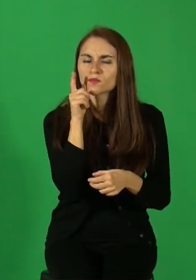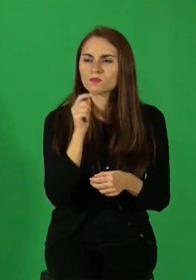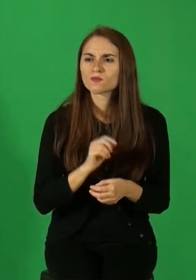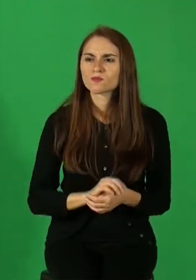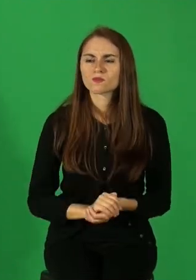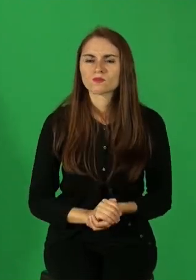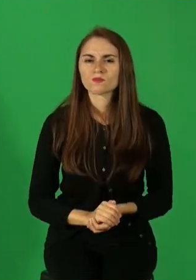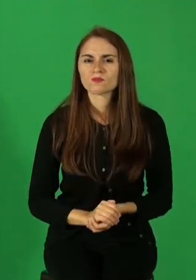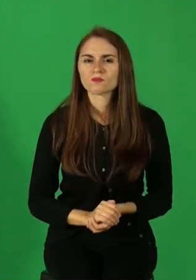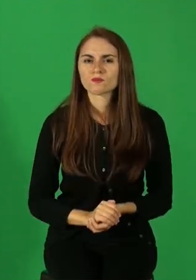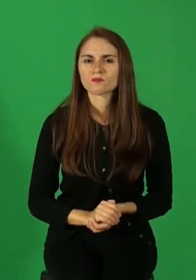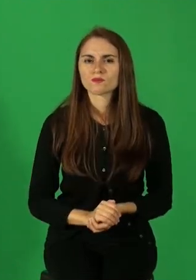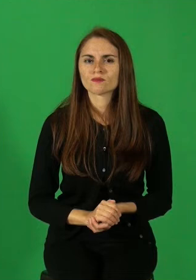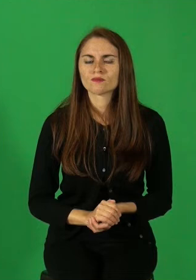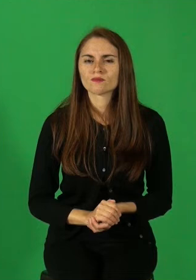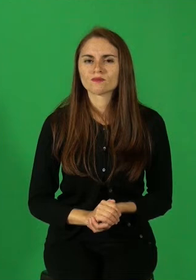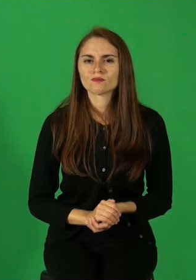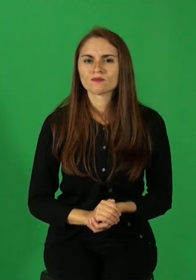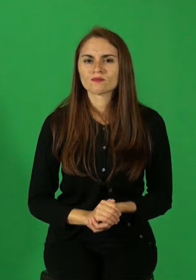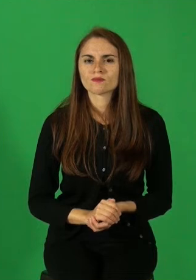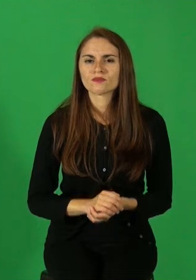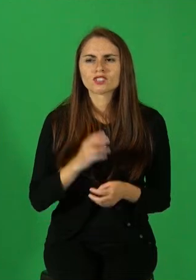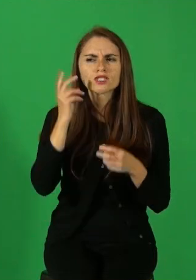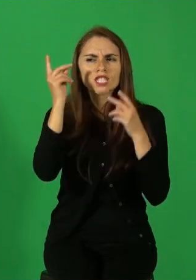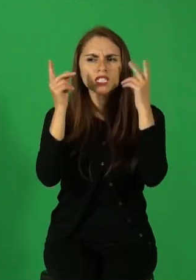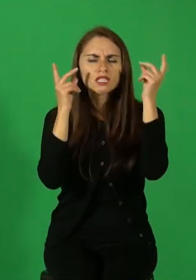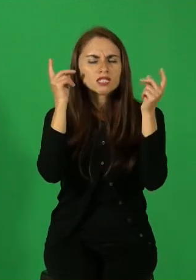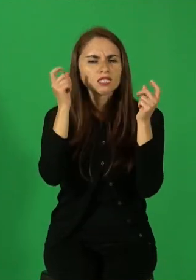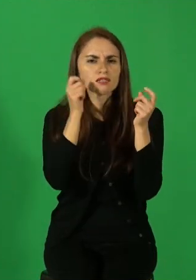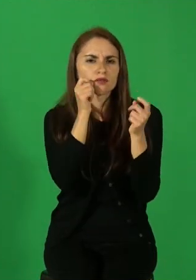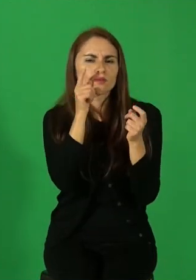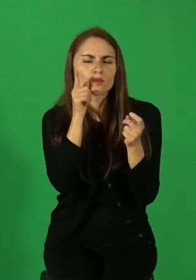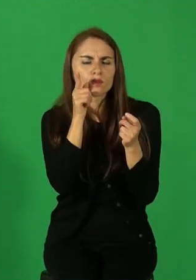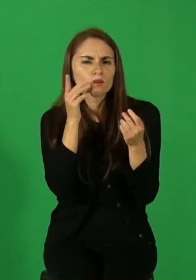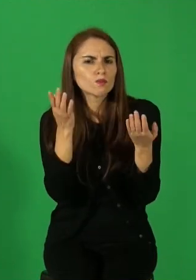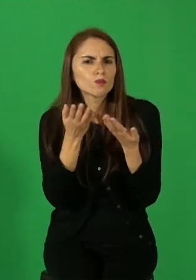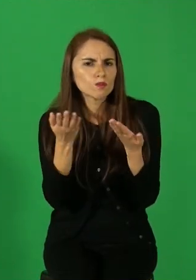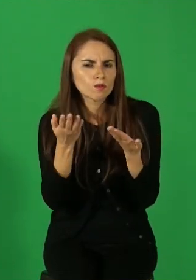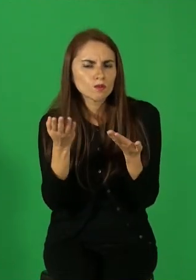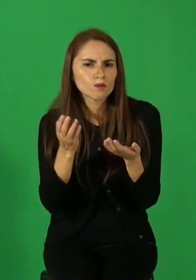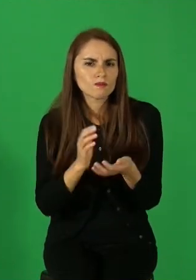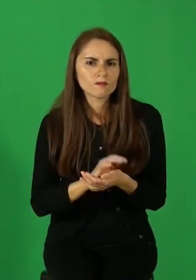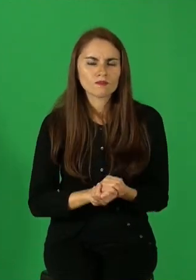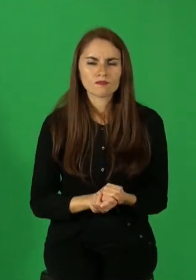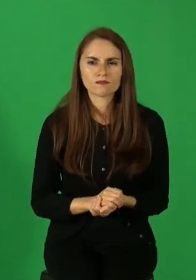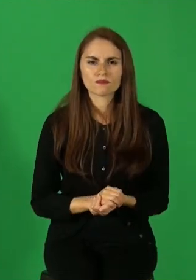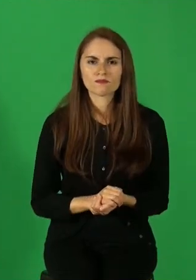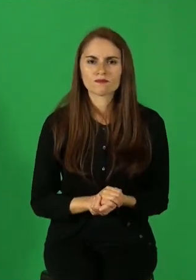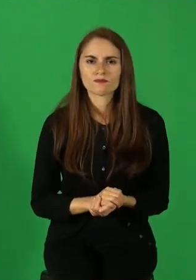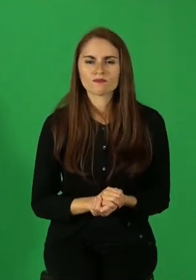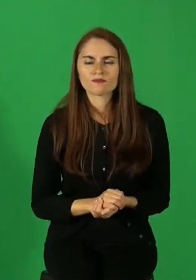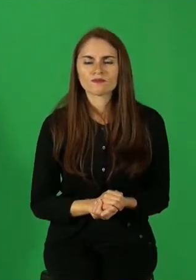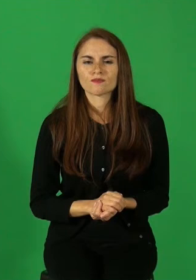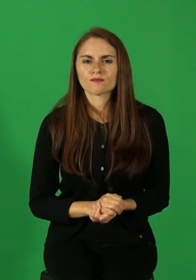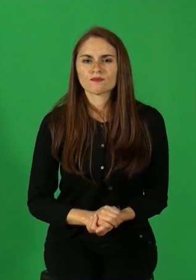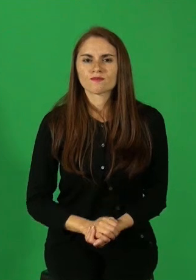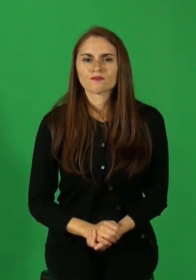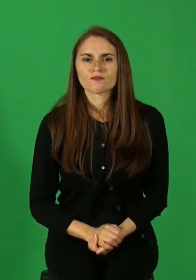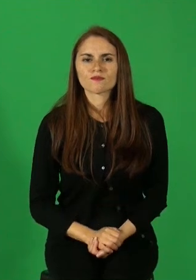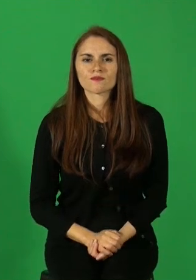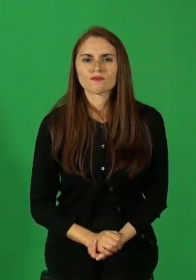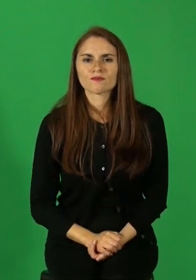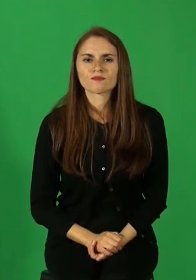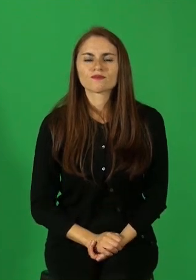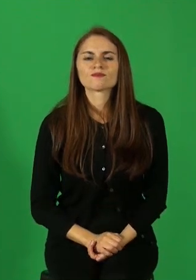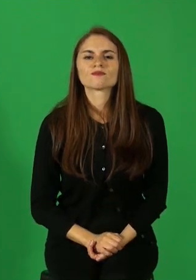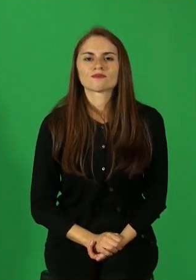ahí presentes? O las ideas que estamos mencionando, ¿cómo se van relacionando entre ellas? A